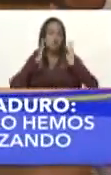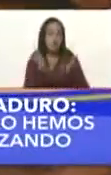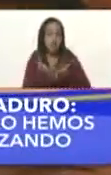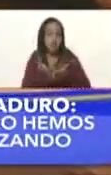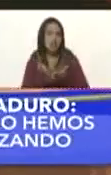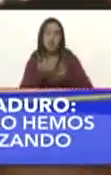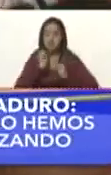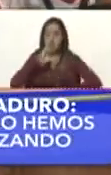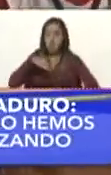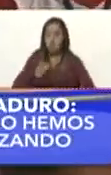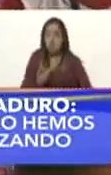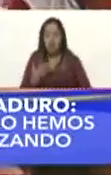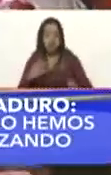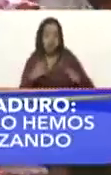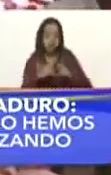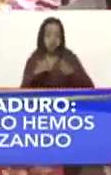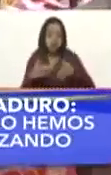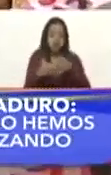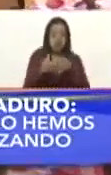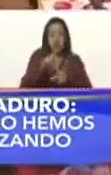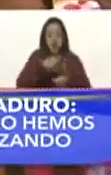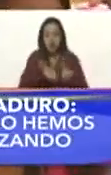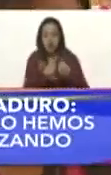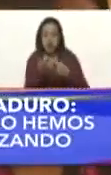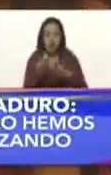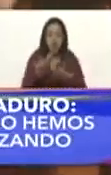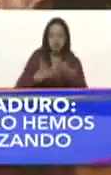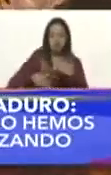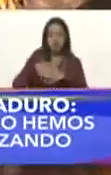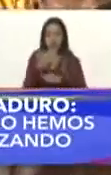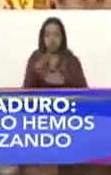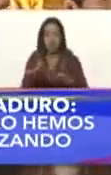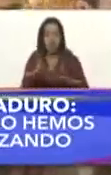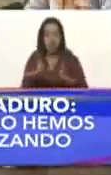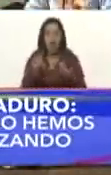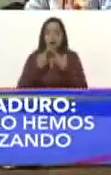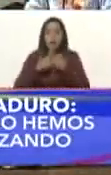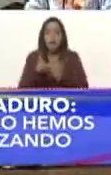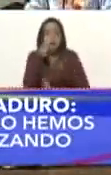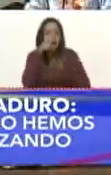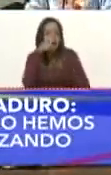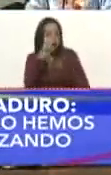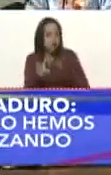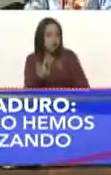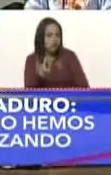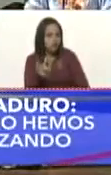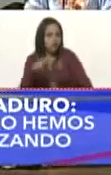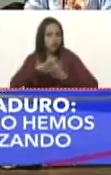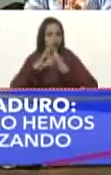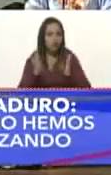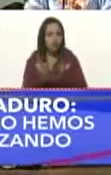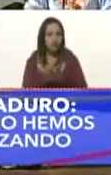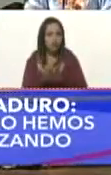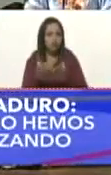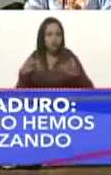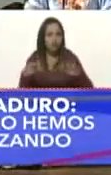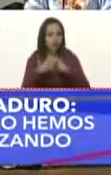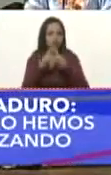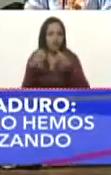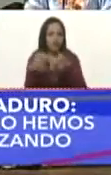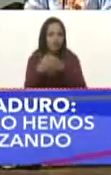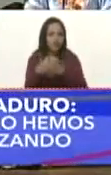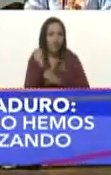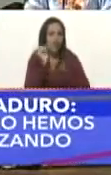pueden tener sus reuniones de mandates. Ah, pero cuando los pueblos del mundo nos reunimos en